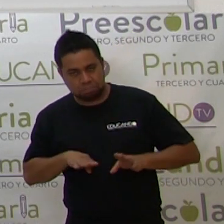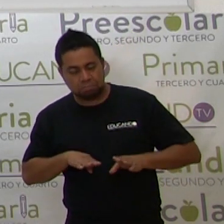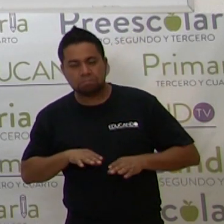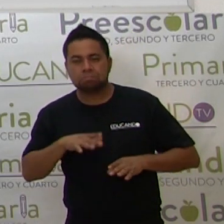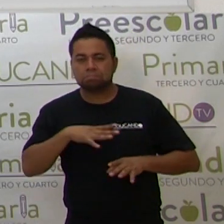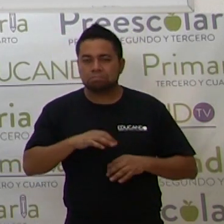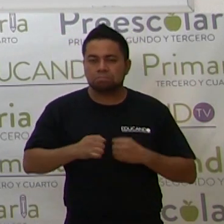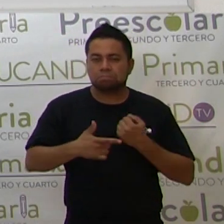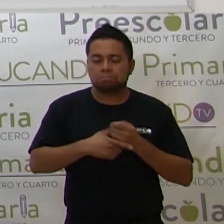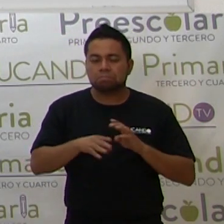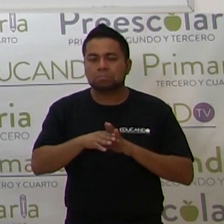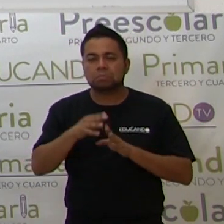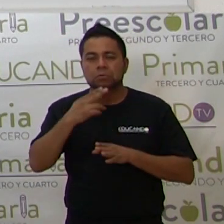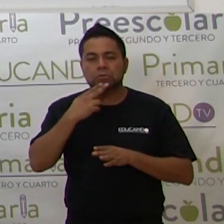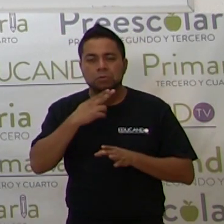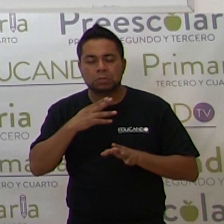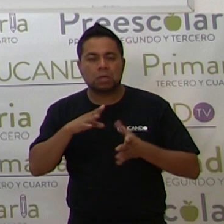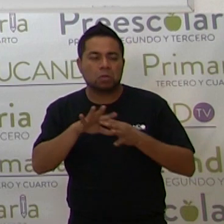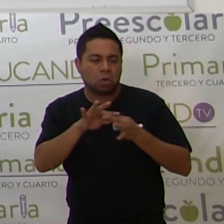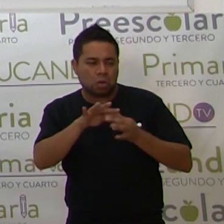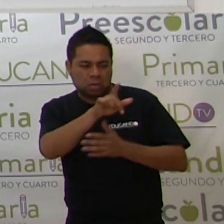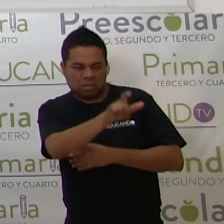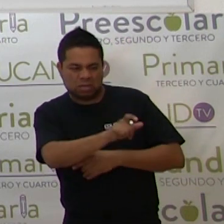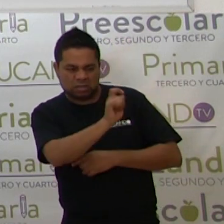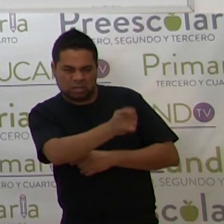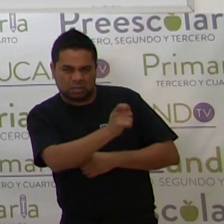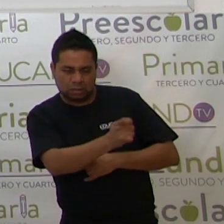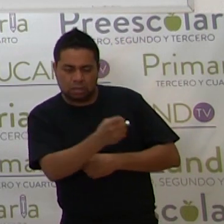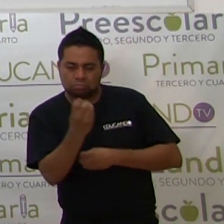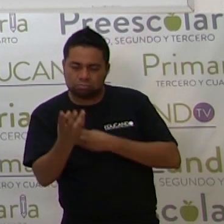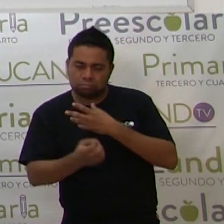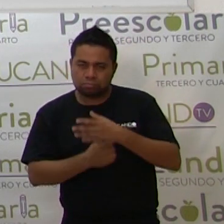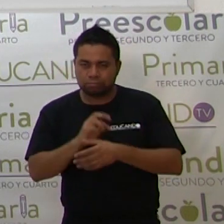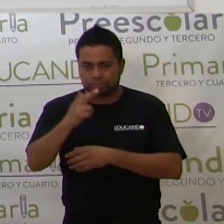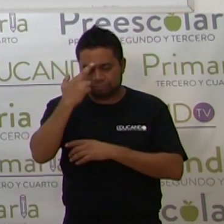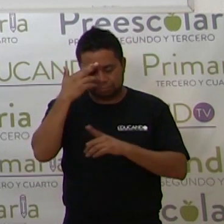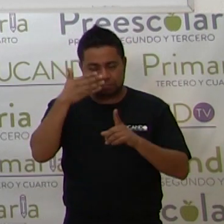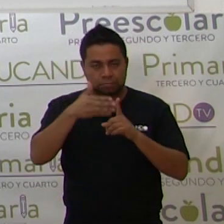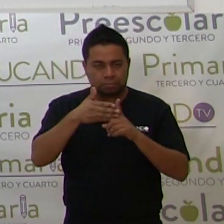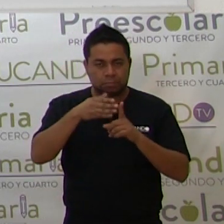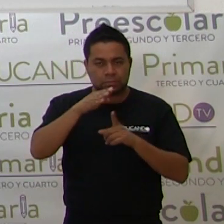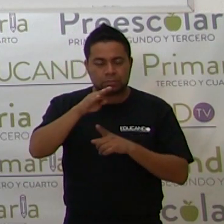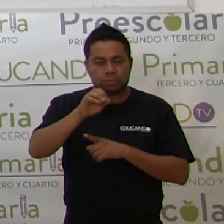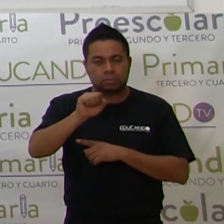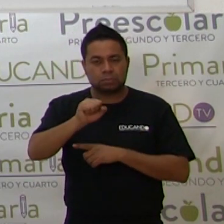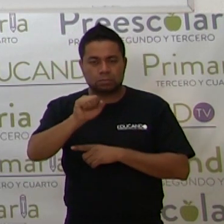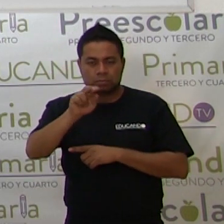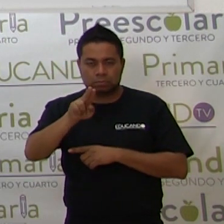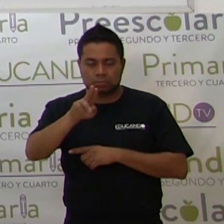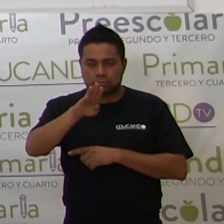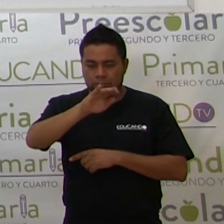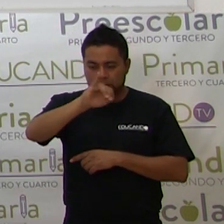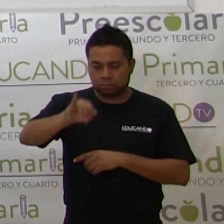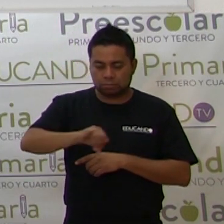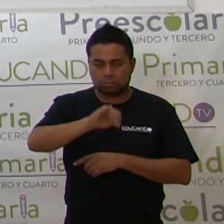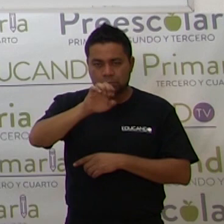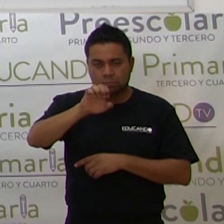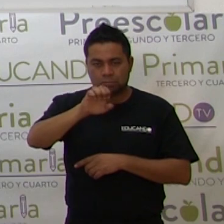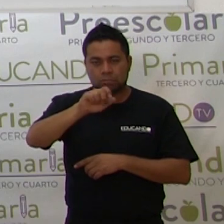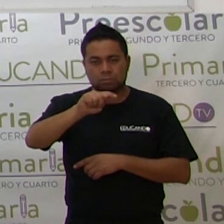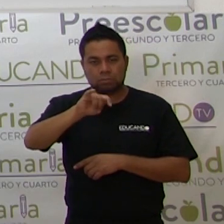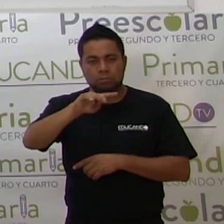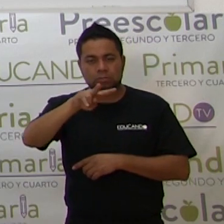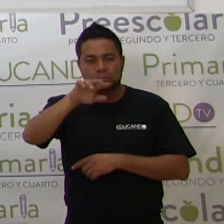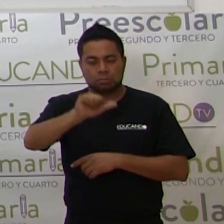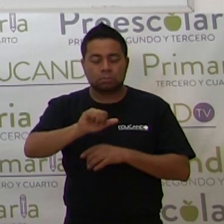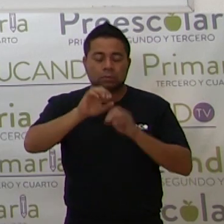un tipo de descripción. Te vuelvo a comentar, ¿es subjetiva o objetiva? ¿Ya lo recordaste? Mucha atención con esto,